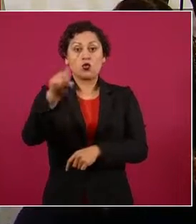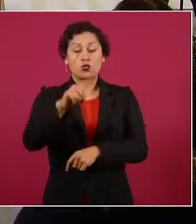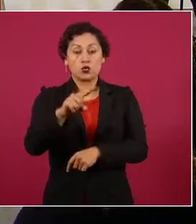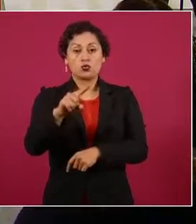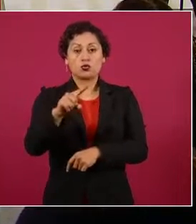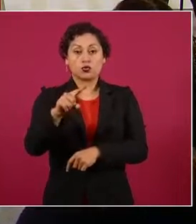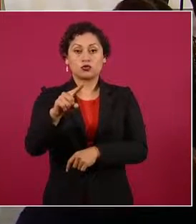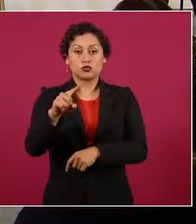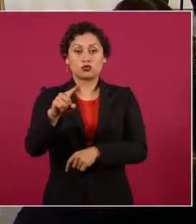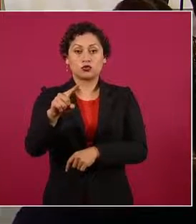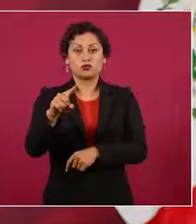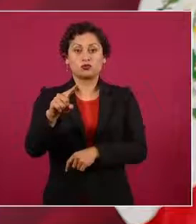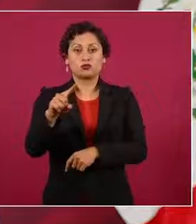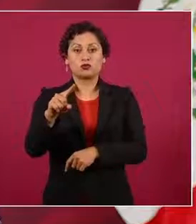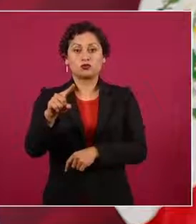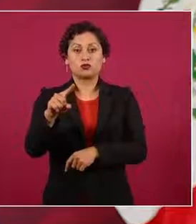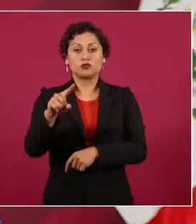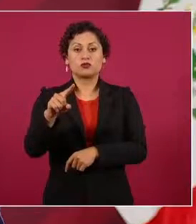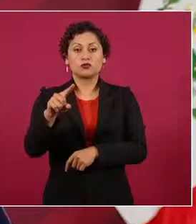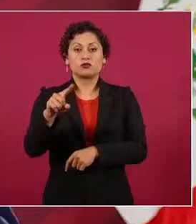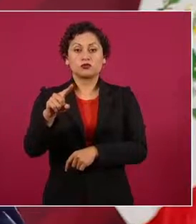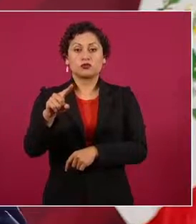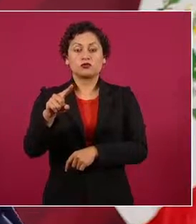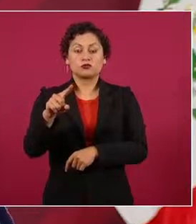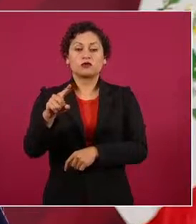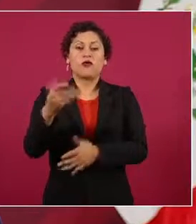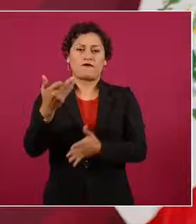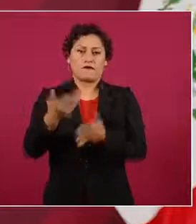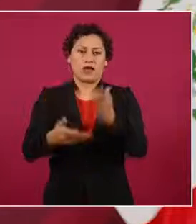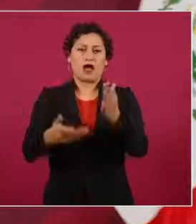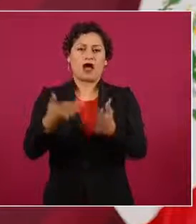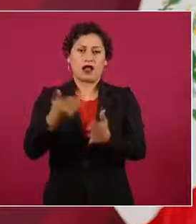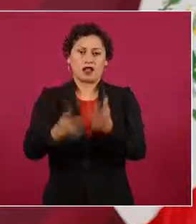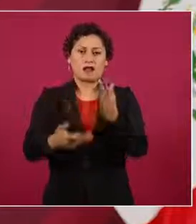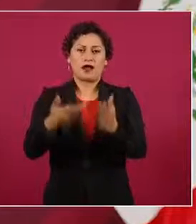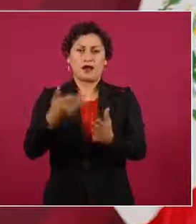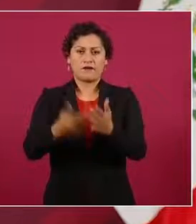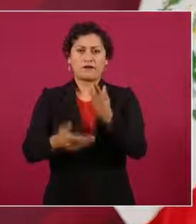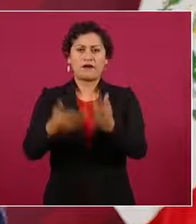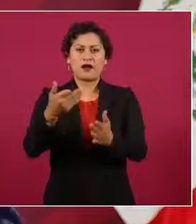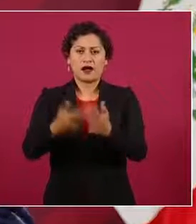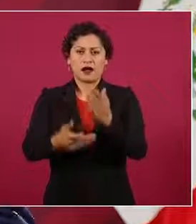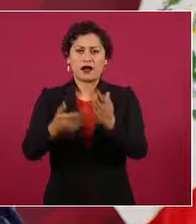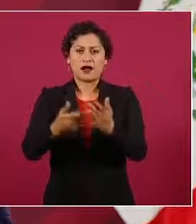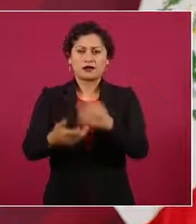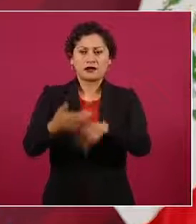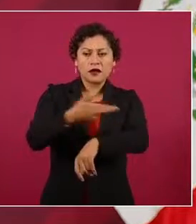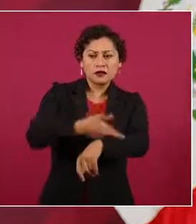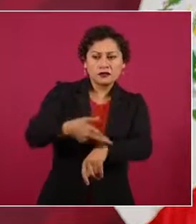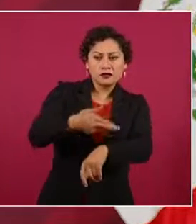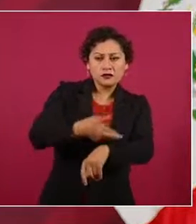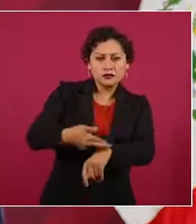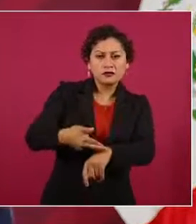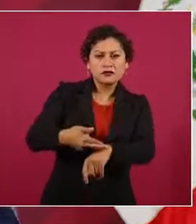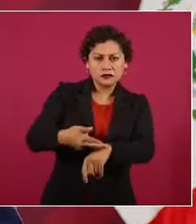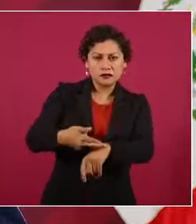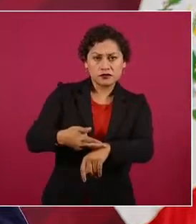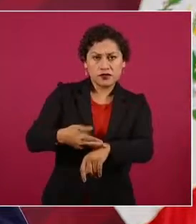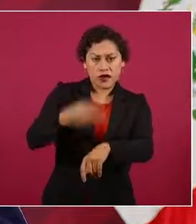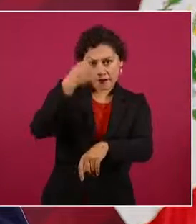falta hacer el trámite para pagar las indemnizaciones